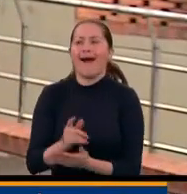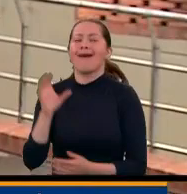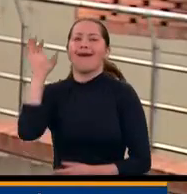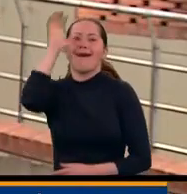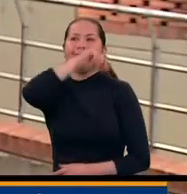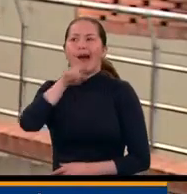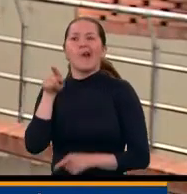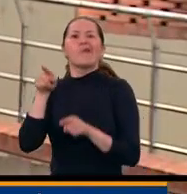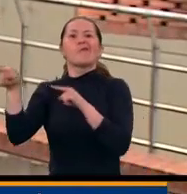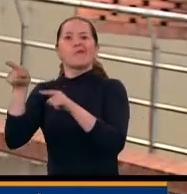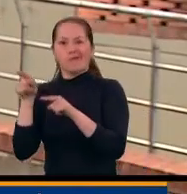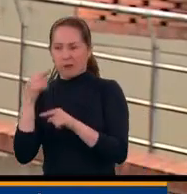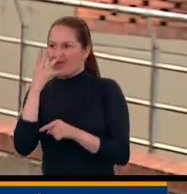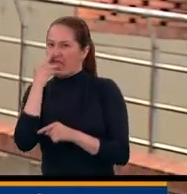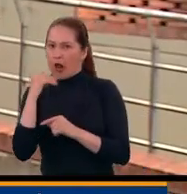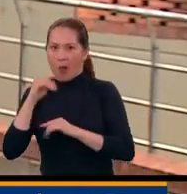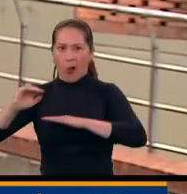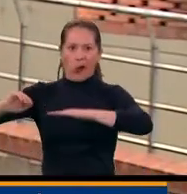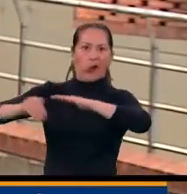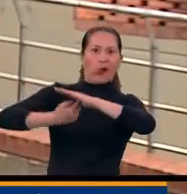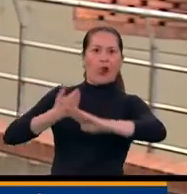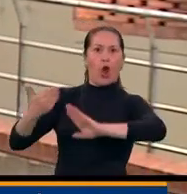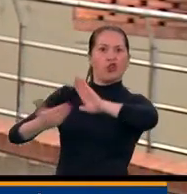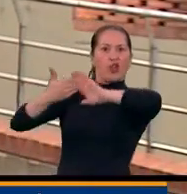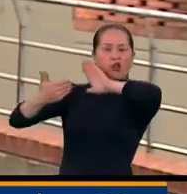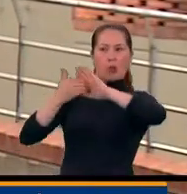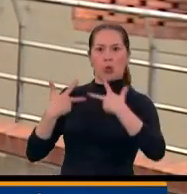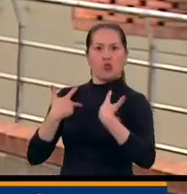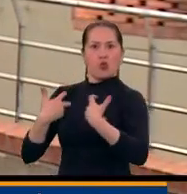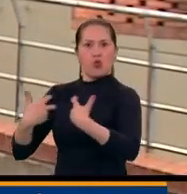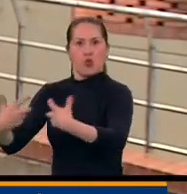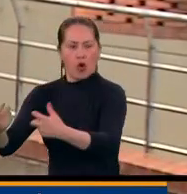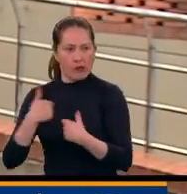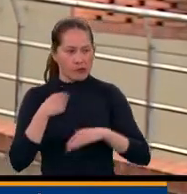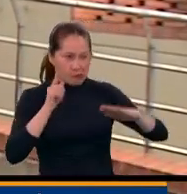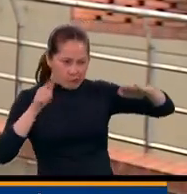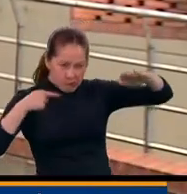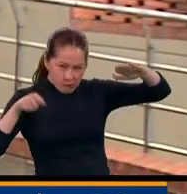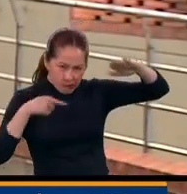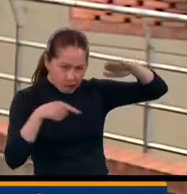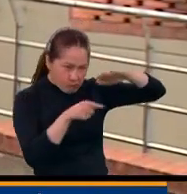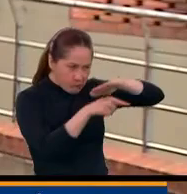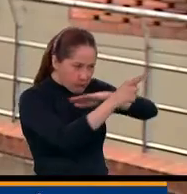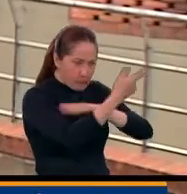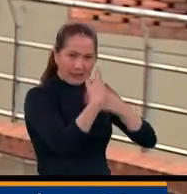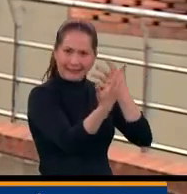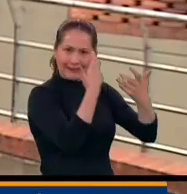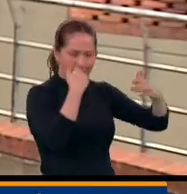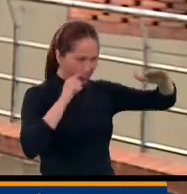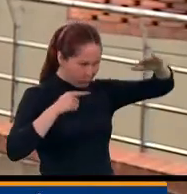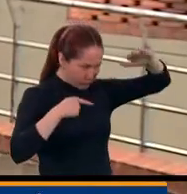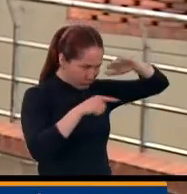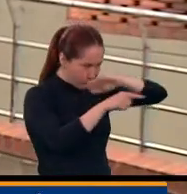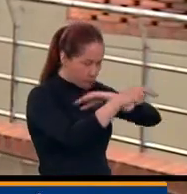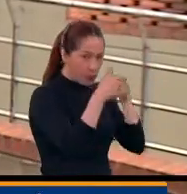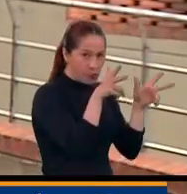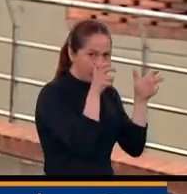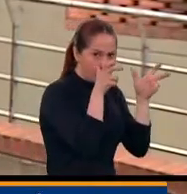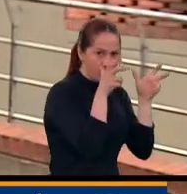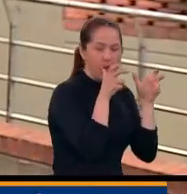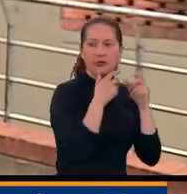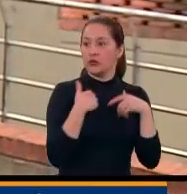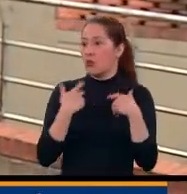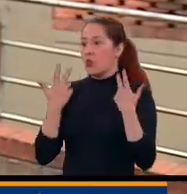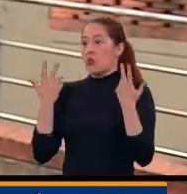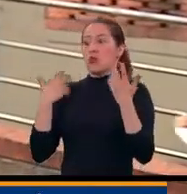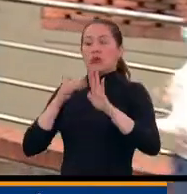de un posible ataque cibernético. Todo su sistema de información en este momento pues sigue presentando fallas y son varios los servicios